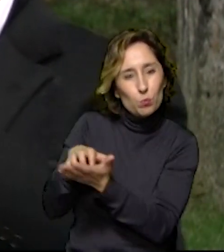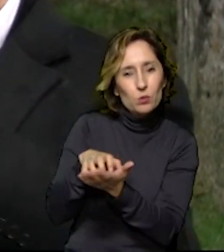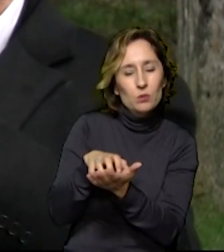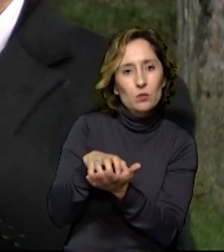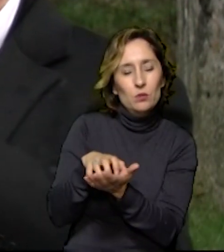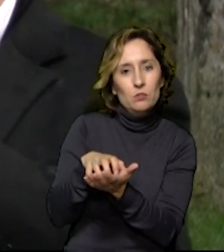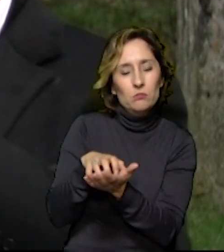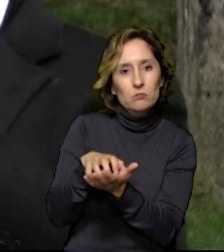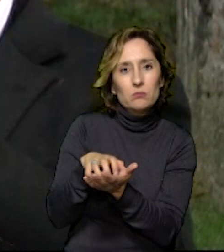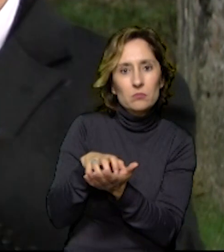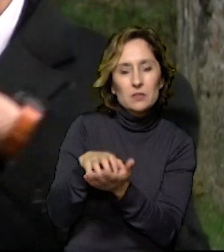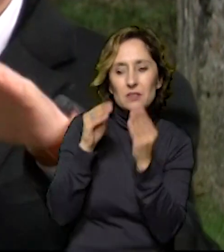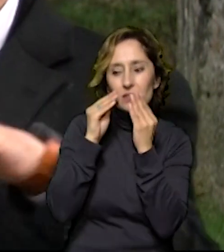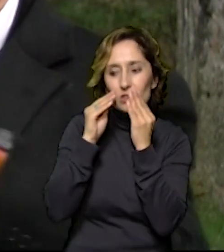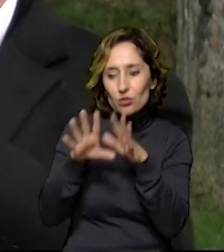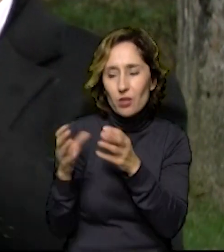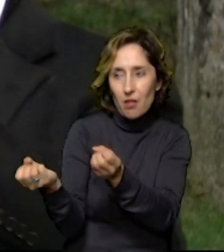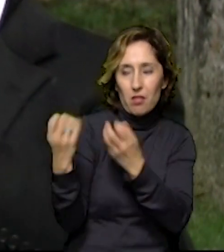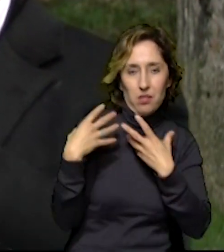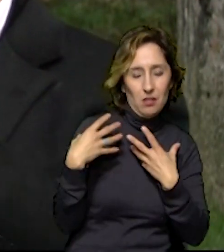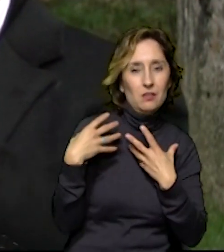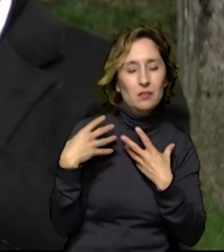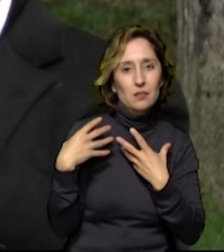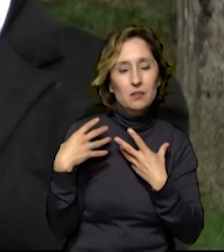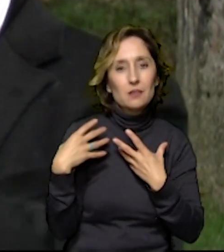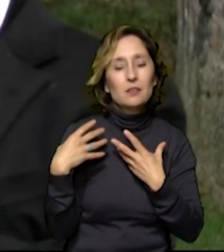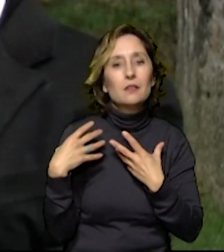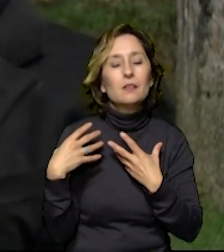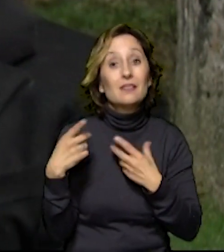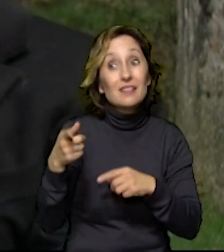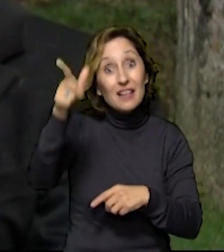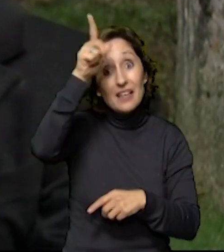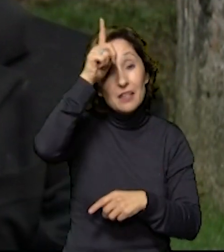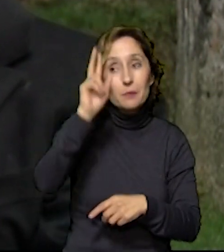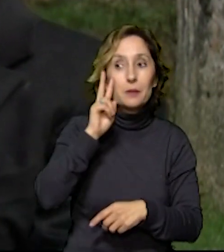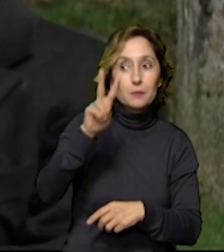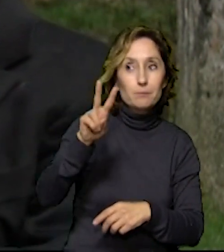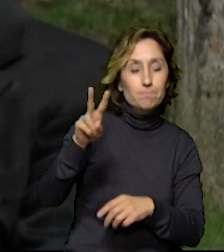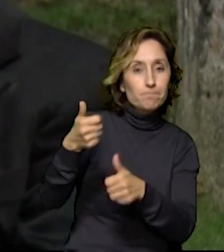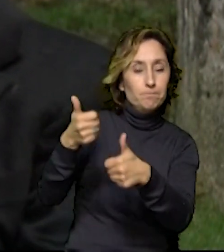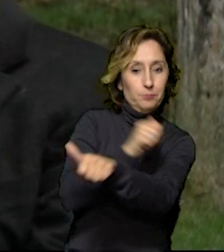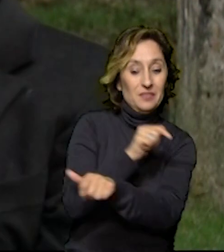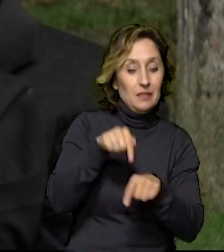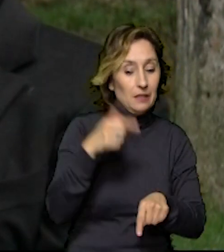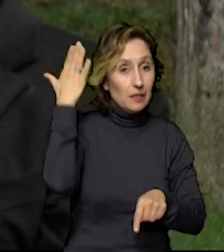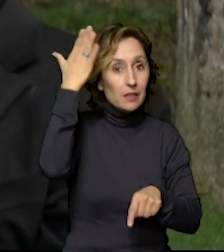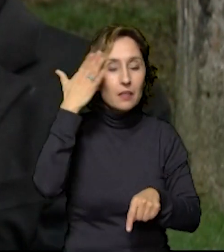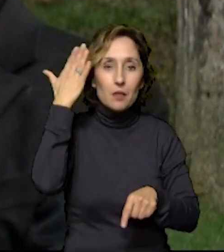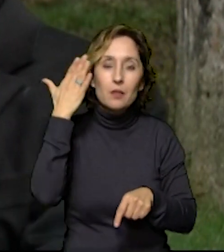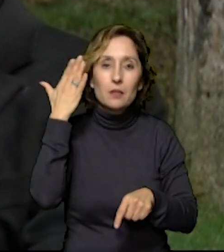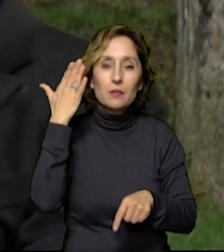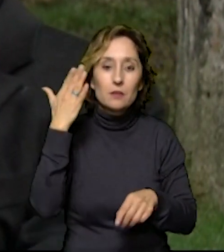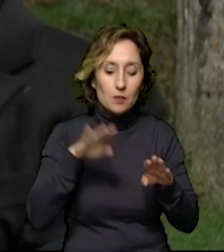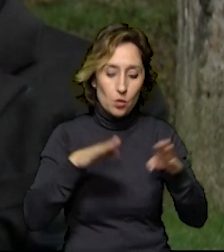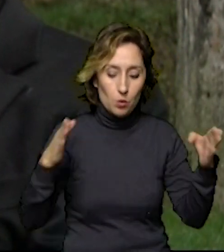transmite historia, y Alemania puede ser un ejemplo de cómo se puede hacer eso, ¿no? En Navarra ya estamos trabajando con una